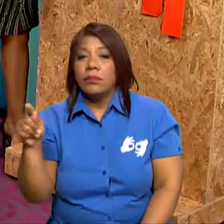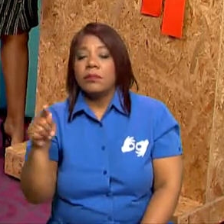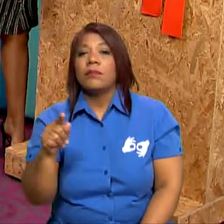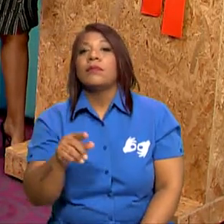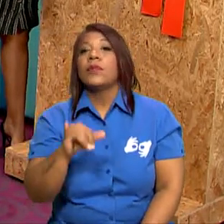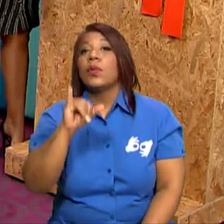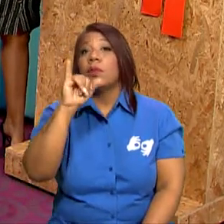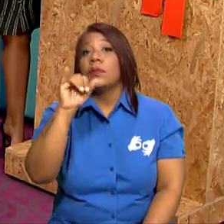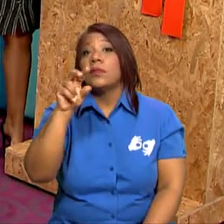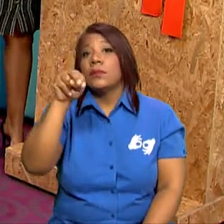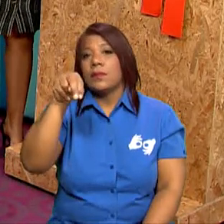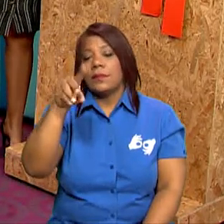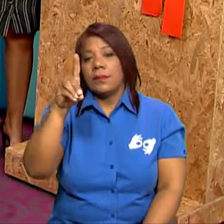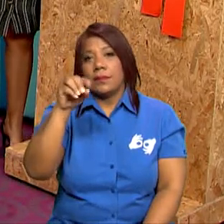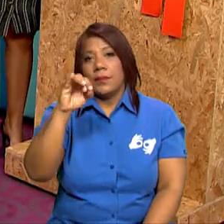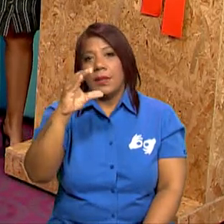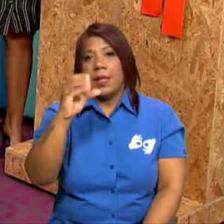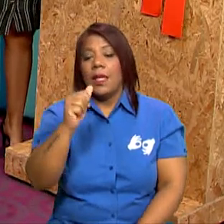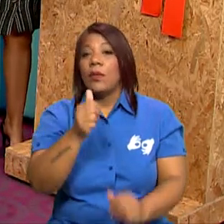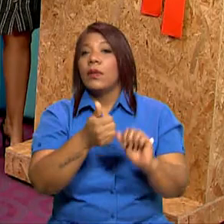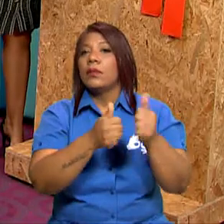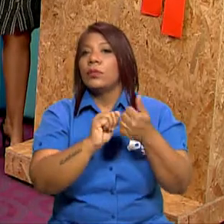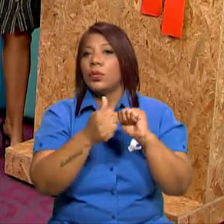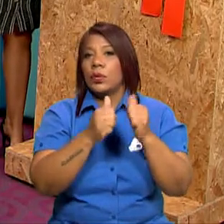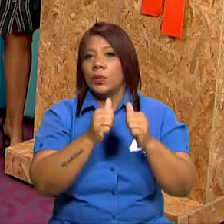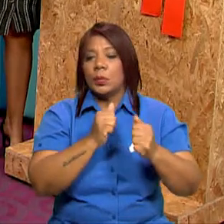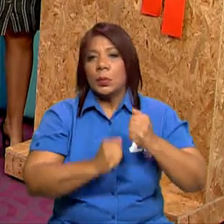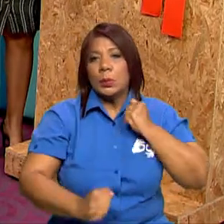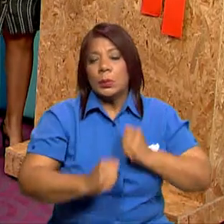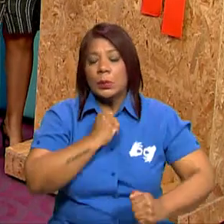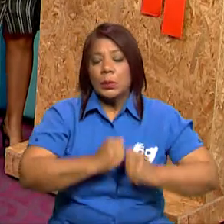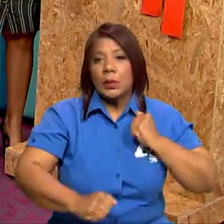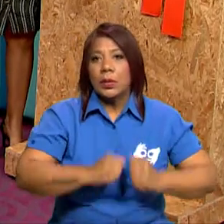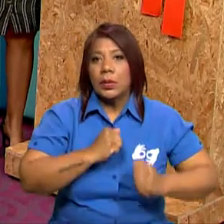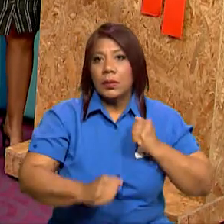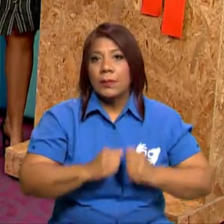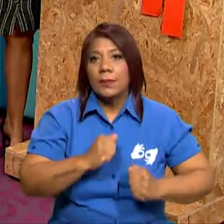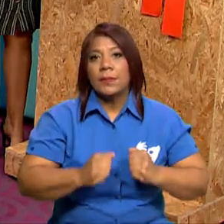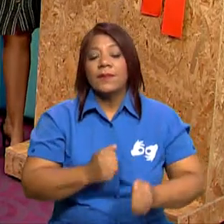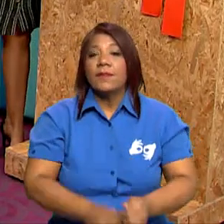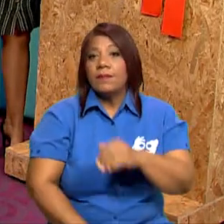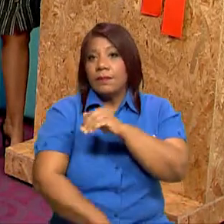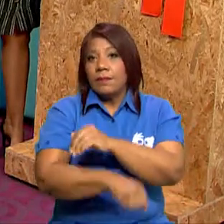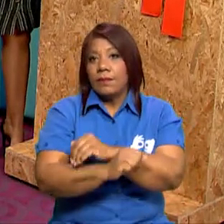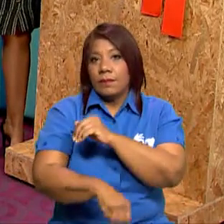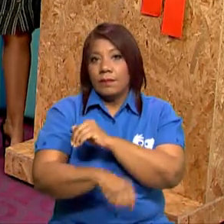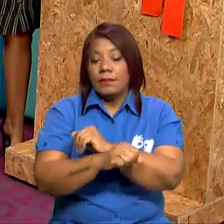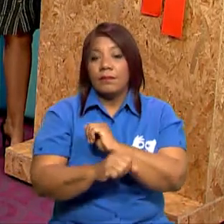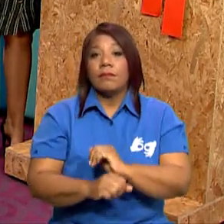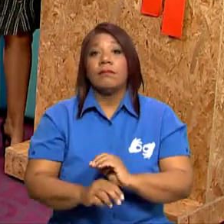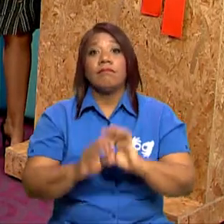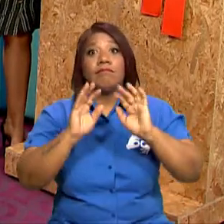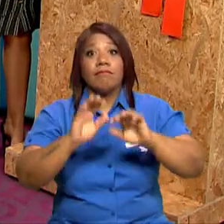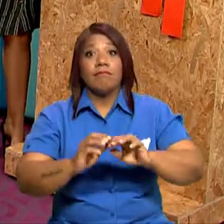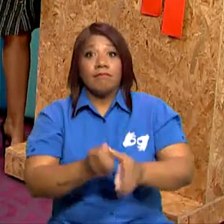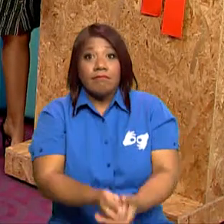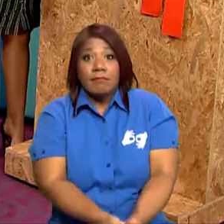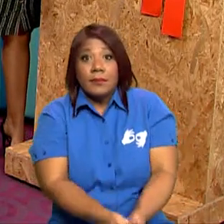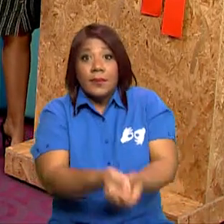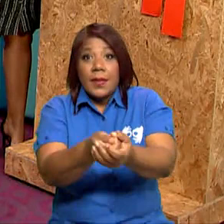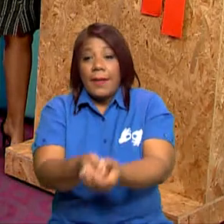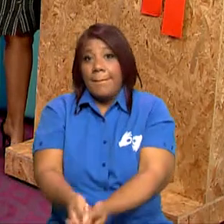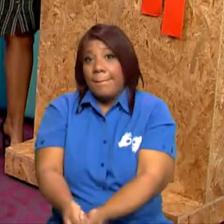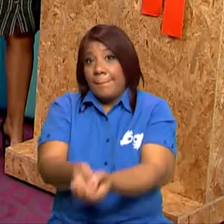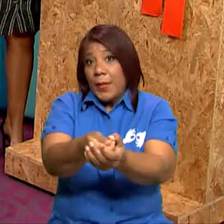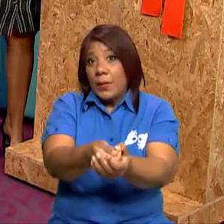que son los deportes preferidos. También le hemos puesto un título para recordar de qué se trata. Entonces, todas estas de aquí,